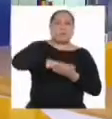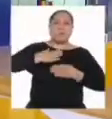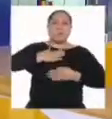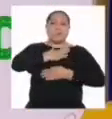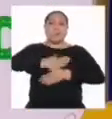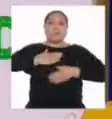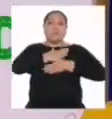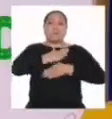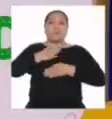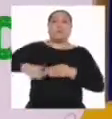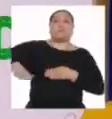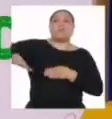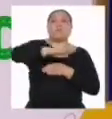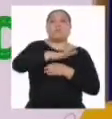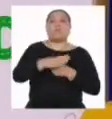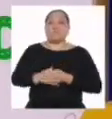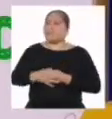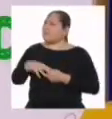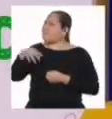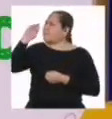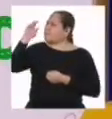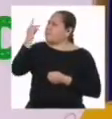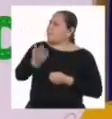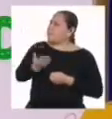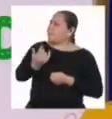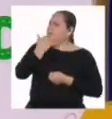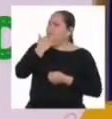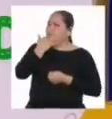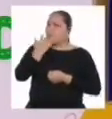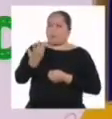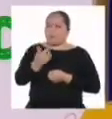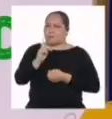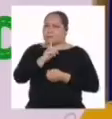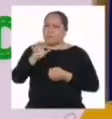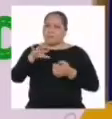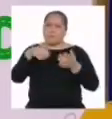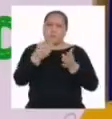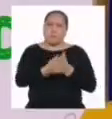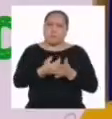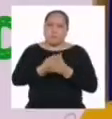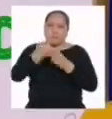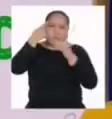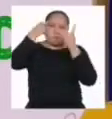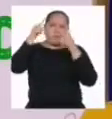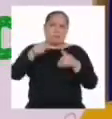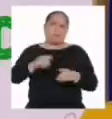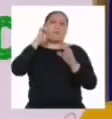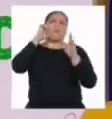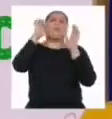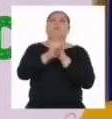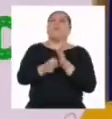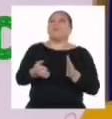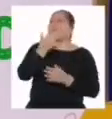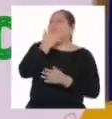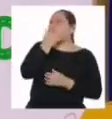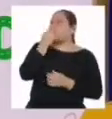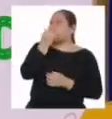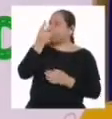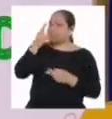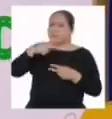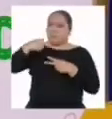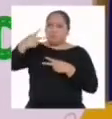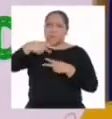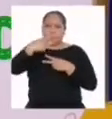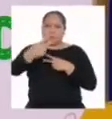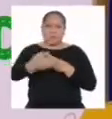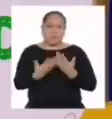bienestar común. Profesora, ¿y qué pasa cuando no se llega a un acuerdo? Por ejemplo, ¿qué pasa si algunos vecinos